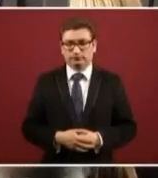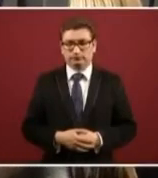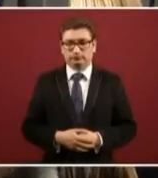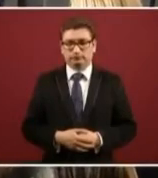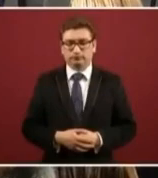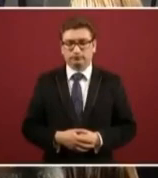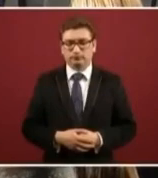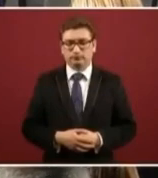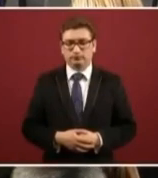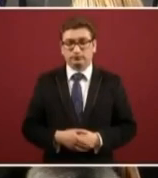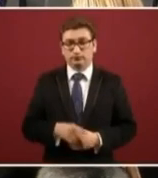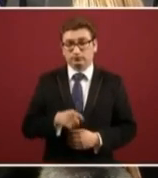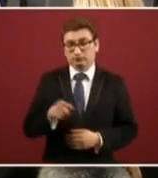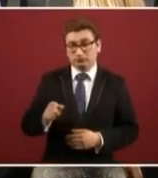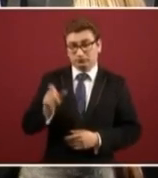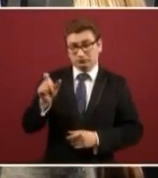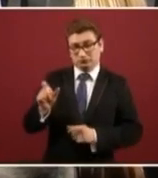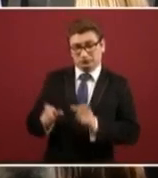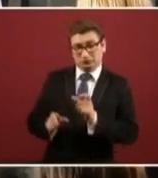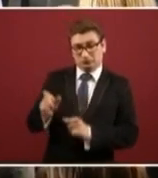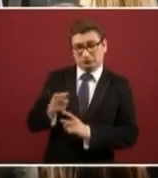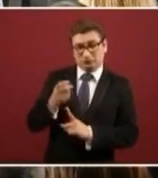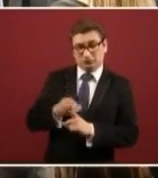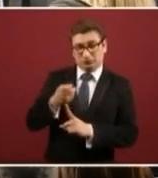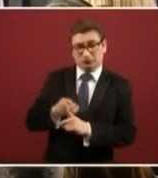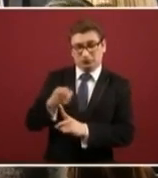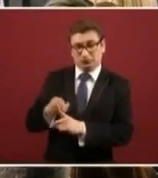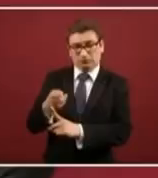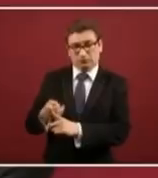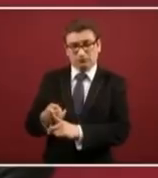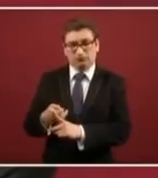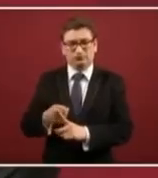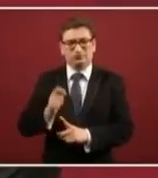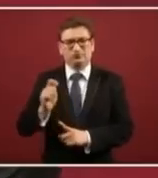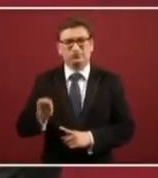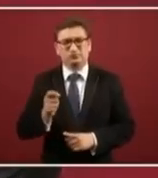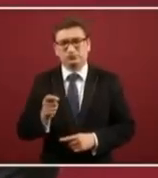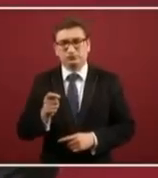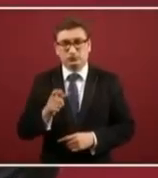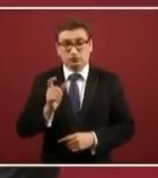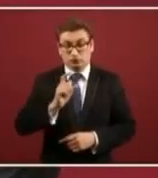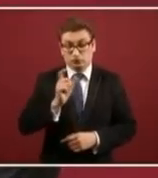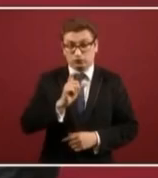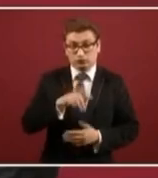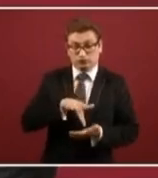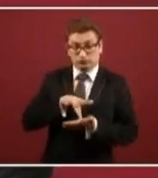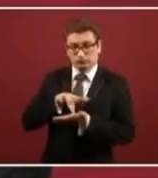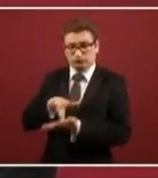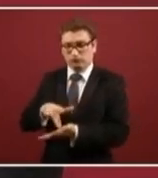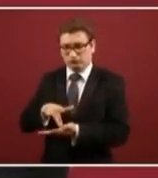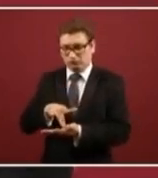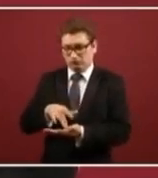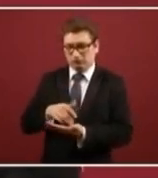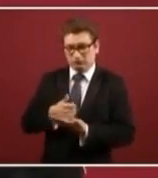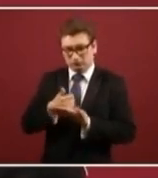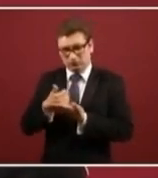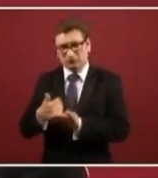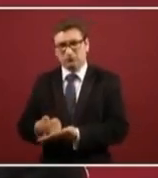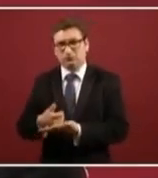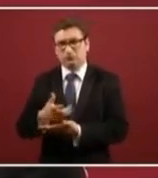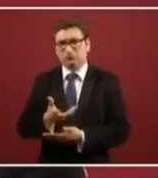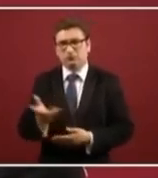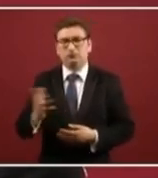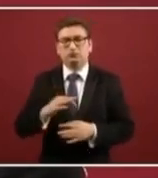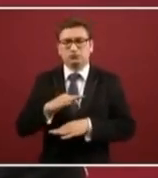estigmatizar todo lo que se hacía para beneficiar a la gente humilde, a la gente